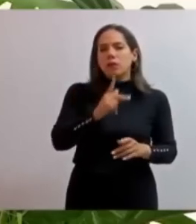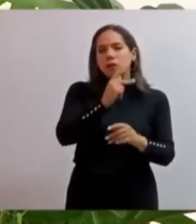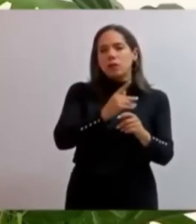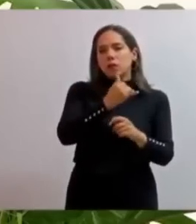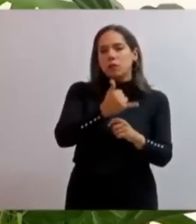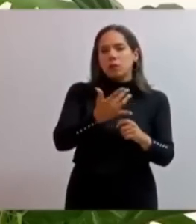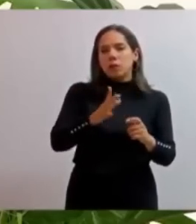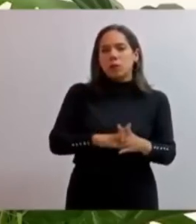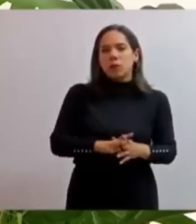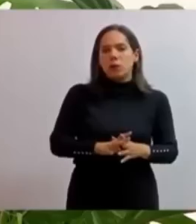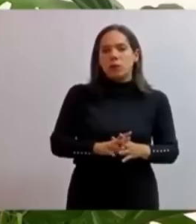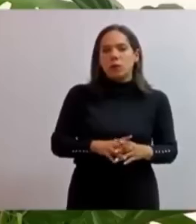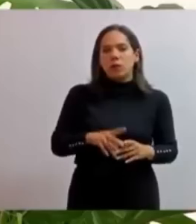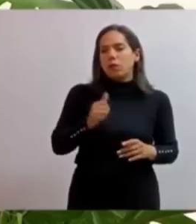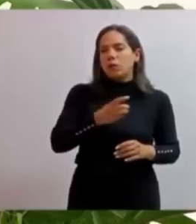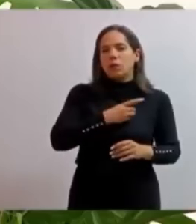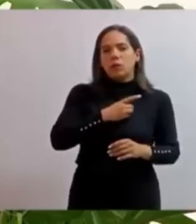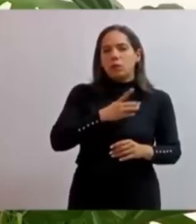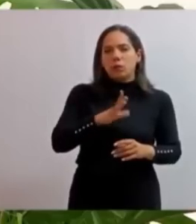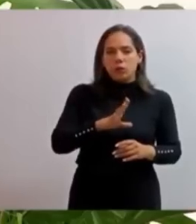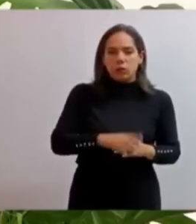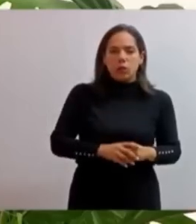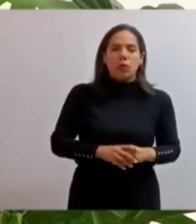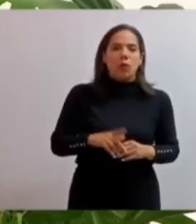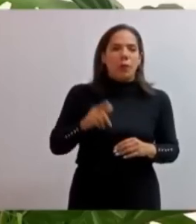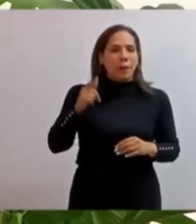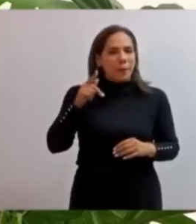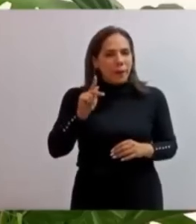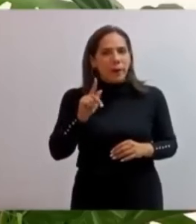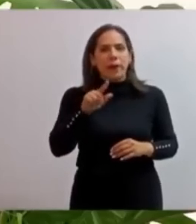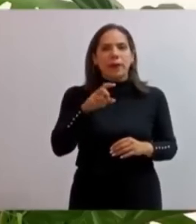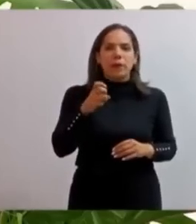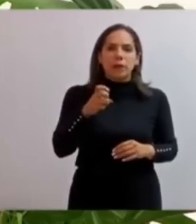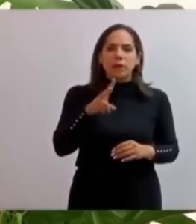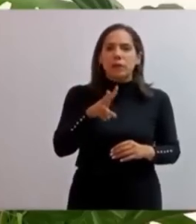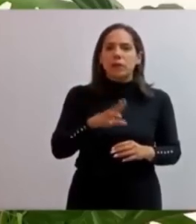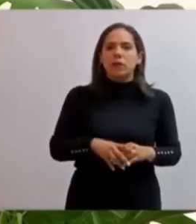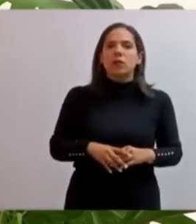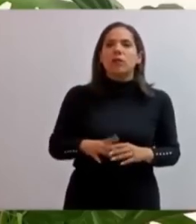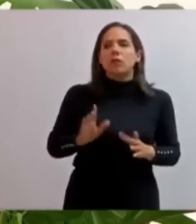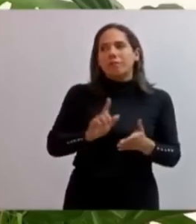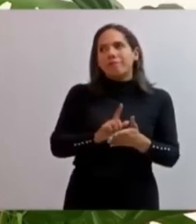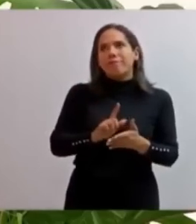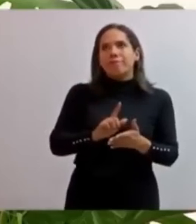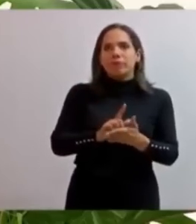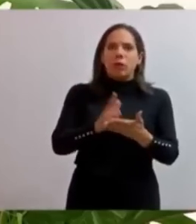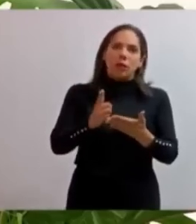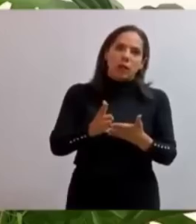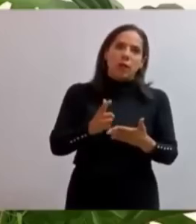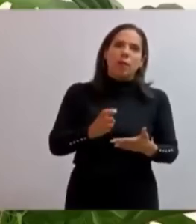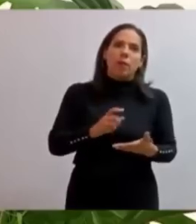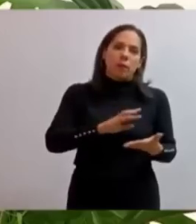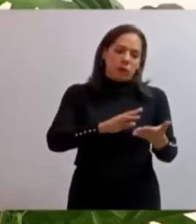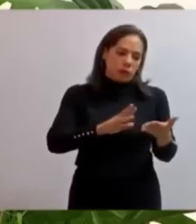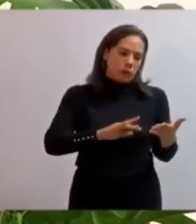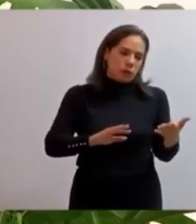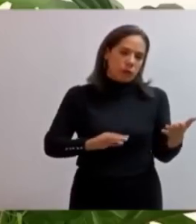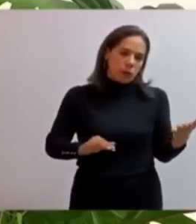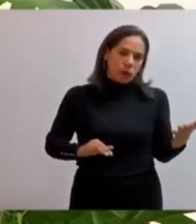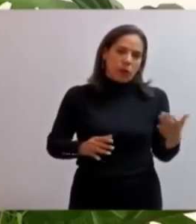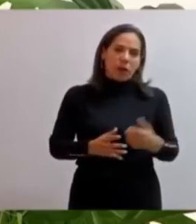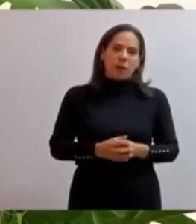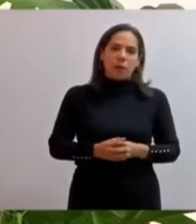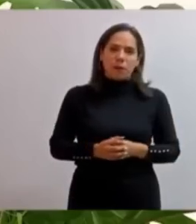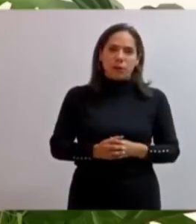proyecto cada momento. Por eso, un problema que hay con los libros de texto que tengo aquí